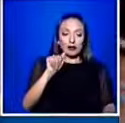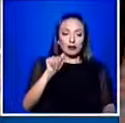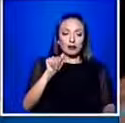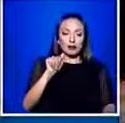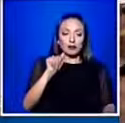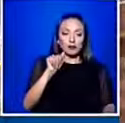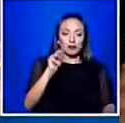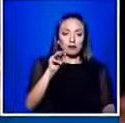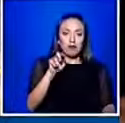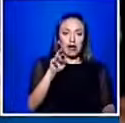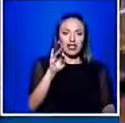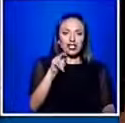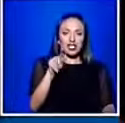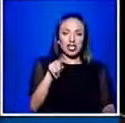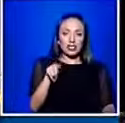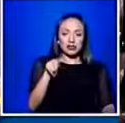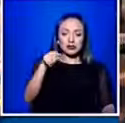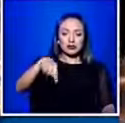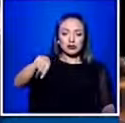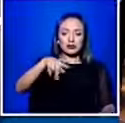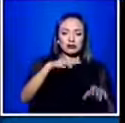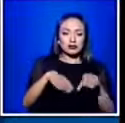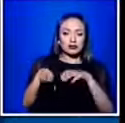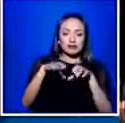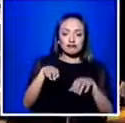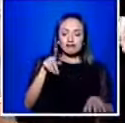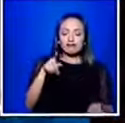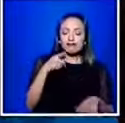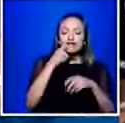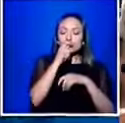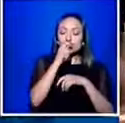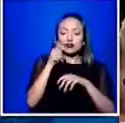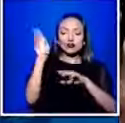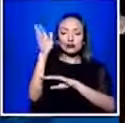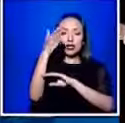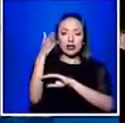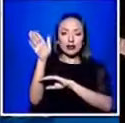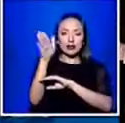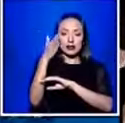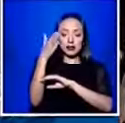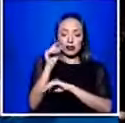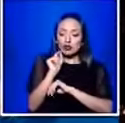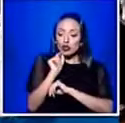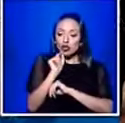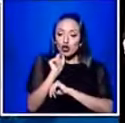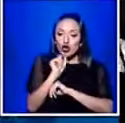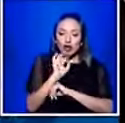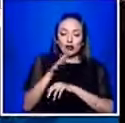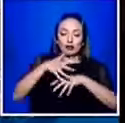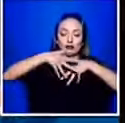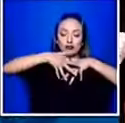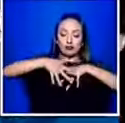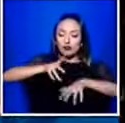realizando este acto solemne del juramento a la bandera. En pocos minutos más ya van a salir.